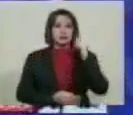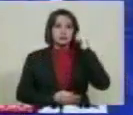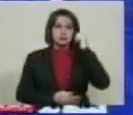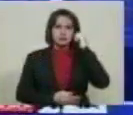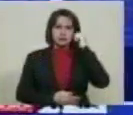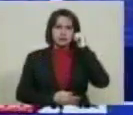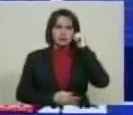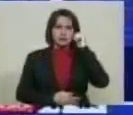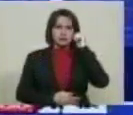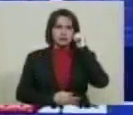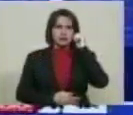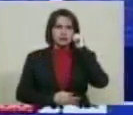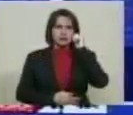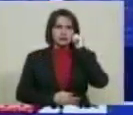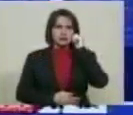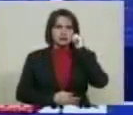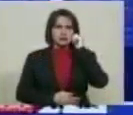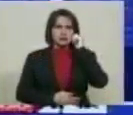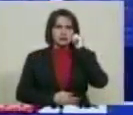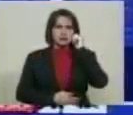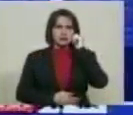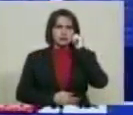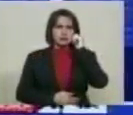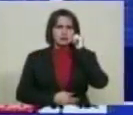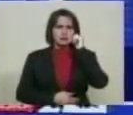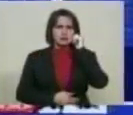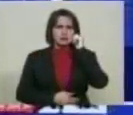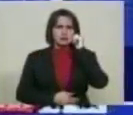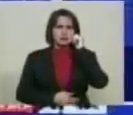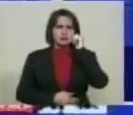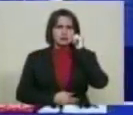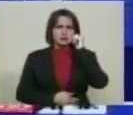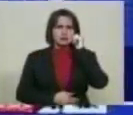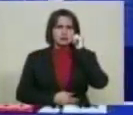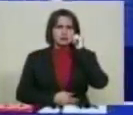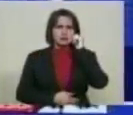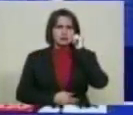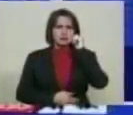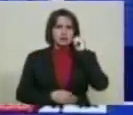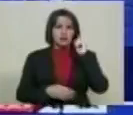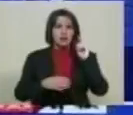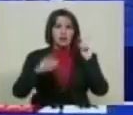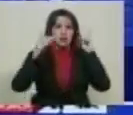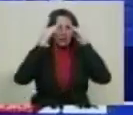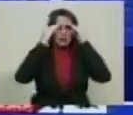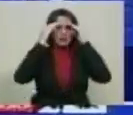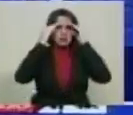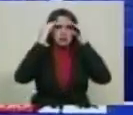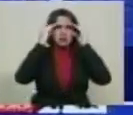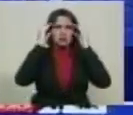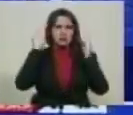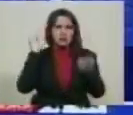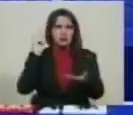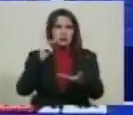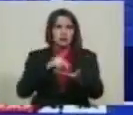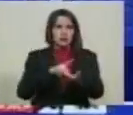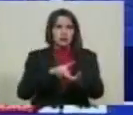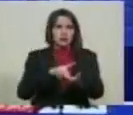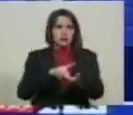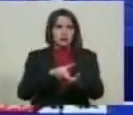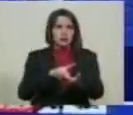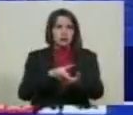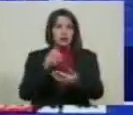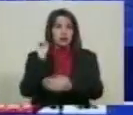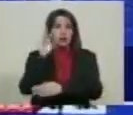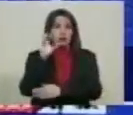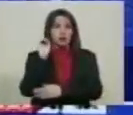Congreso para que la compañera Delcy Rodríguez se incorpore en el marco de este